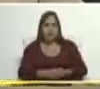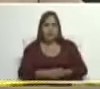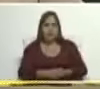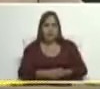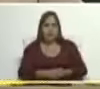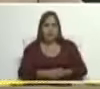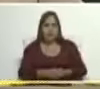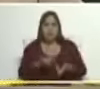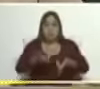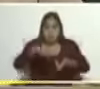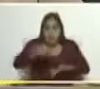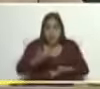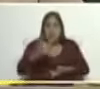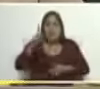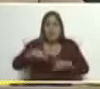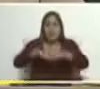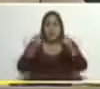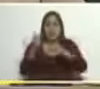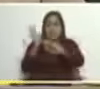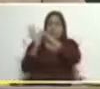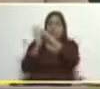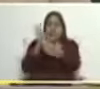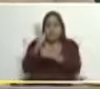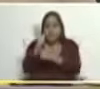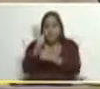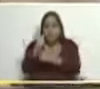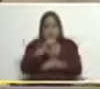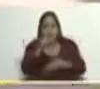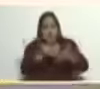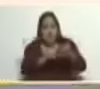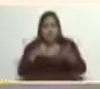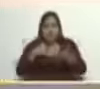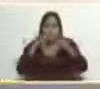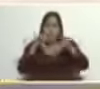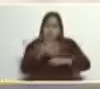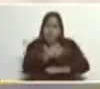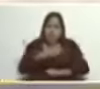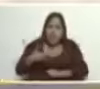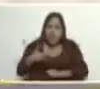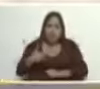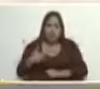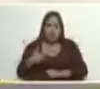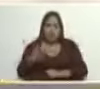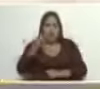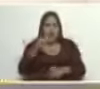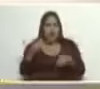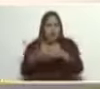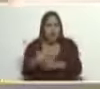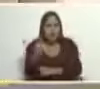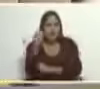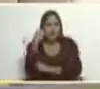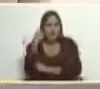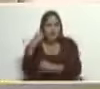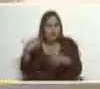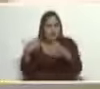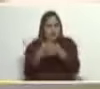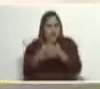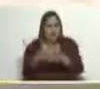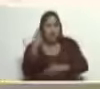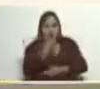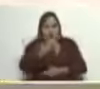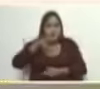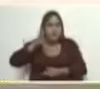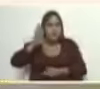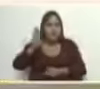Y es posible que me rompa los dedos. Por eso yo quiero que sea un puño cerrado,